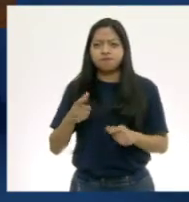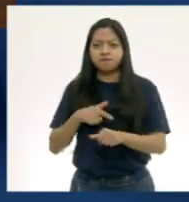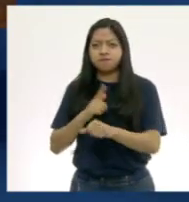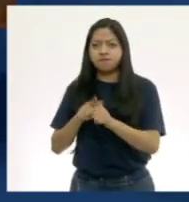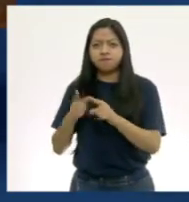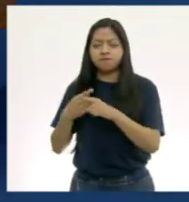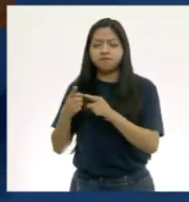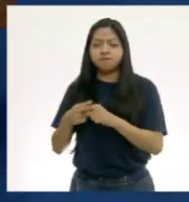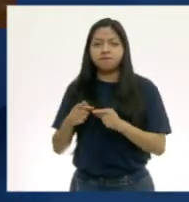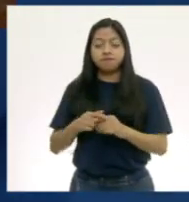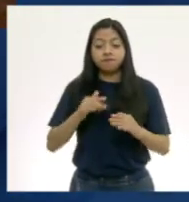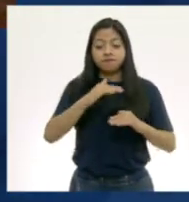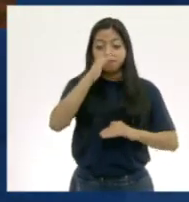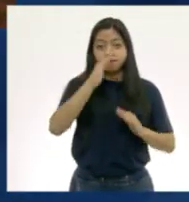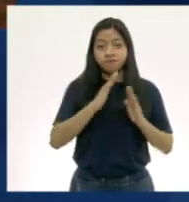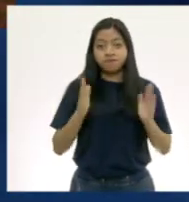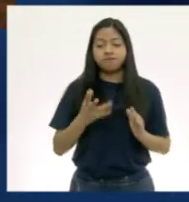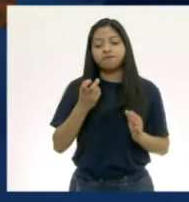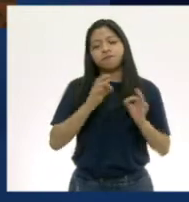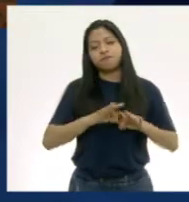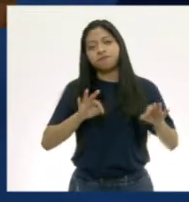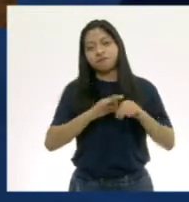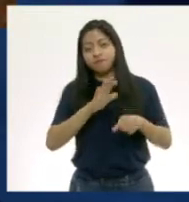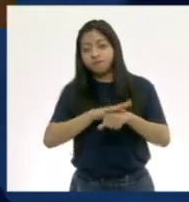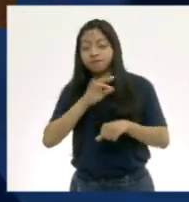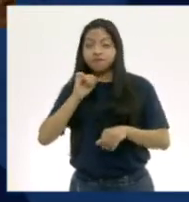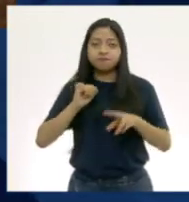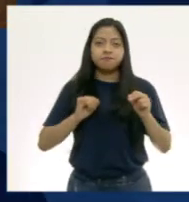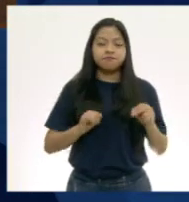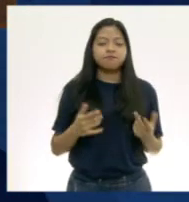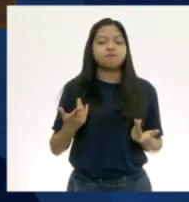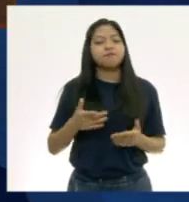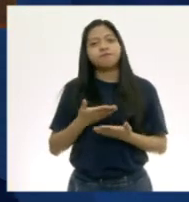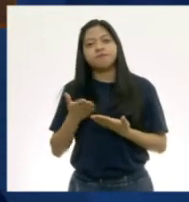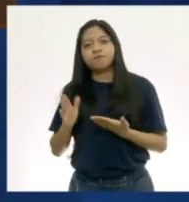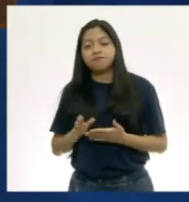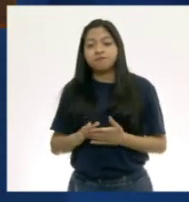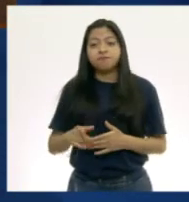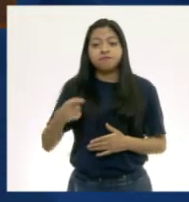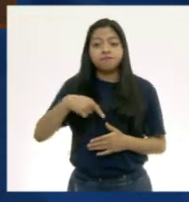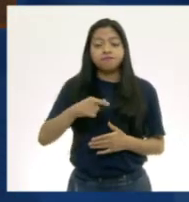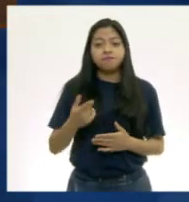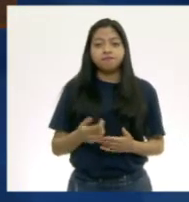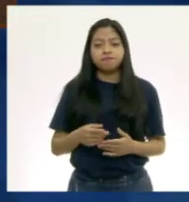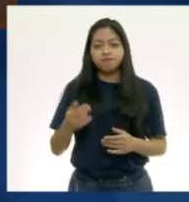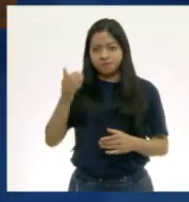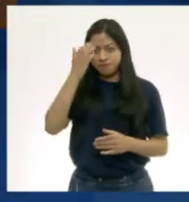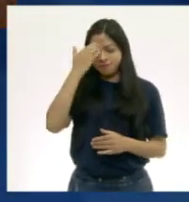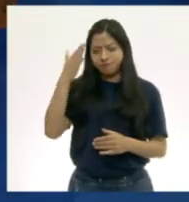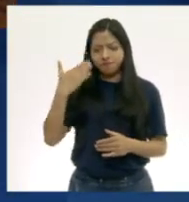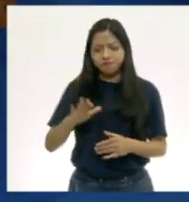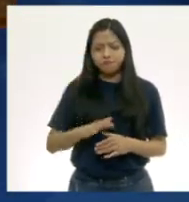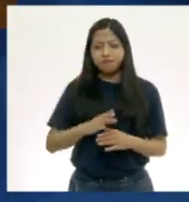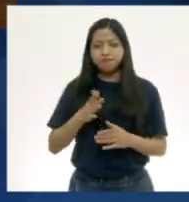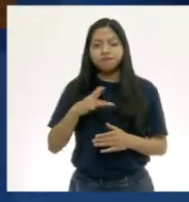manifestaban su importancia. Por otro lado, no tenían conocimiento sobre perspectiva.